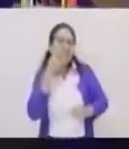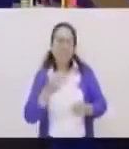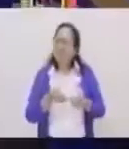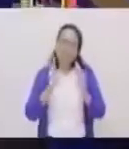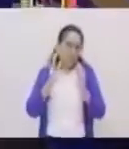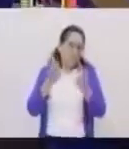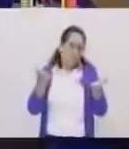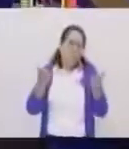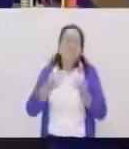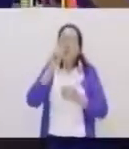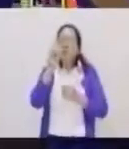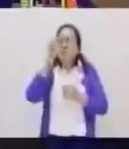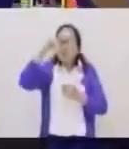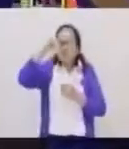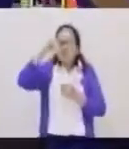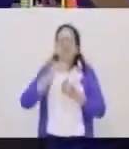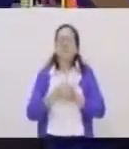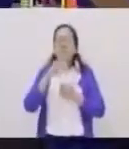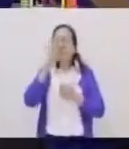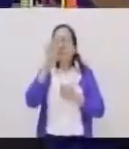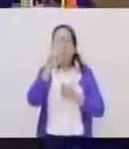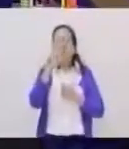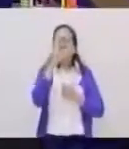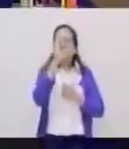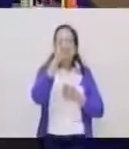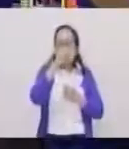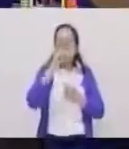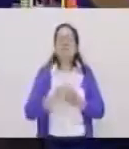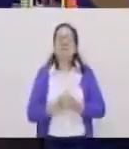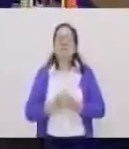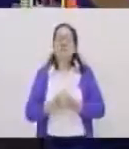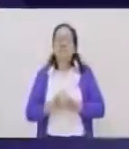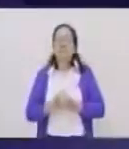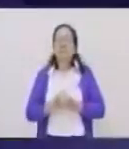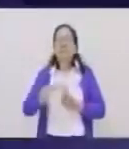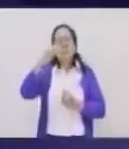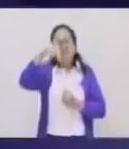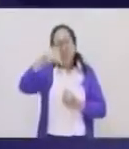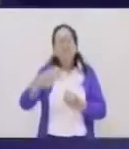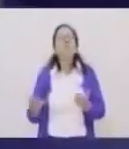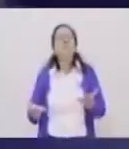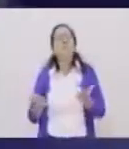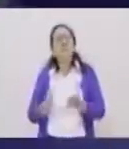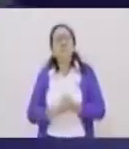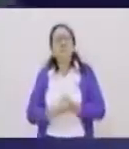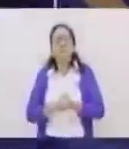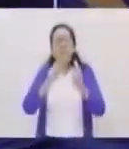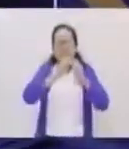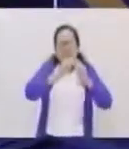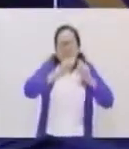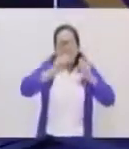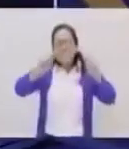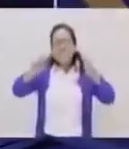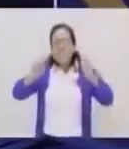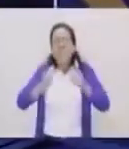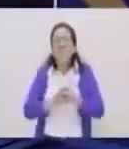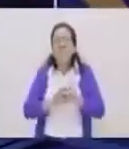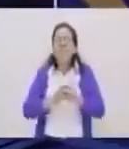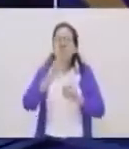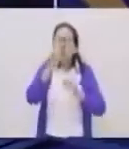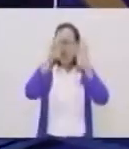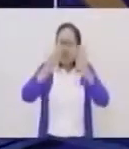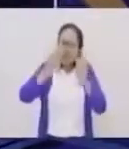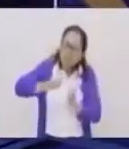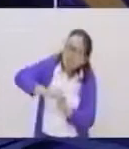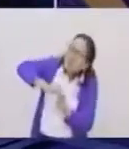centímetros. Y nos quedaría de la siguiente manera. Un metro, 44 centímetros. Ahora vamos a